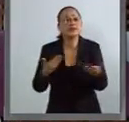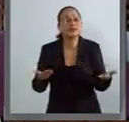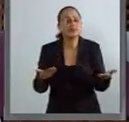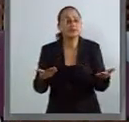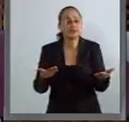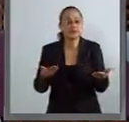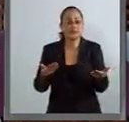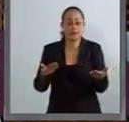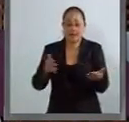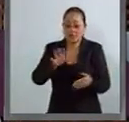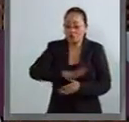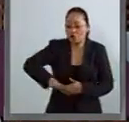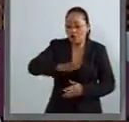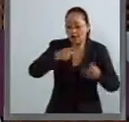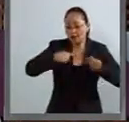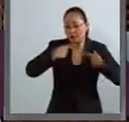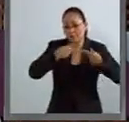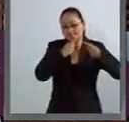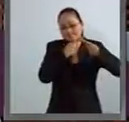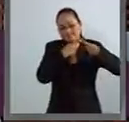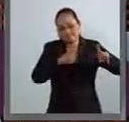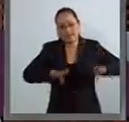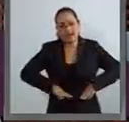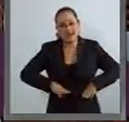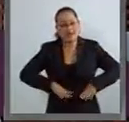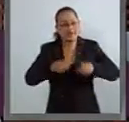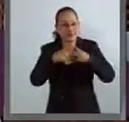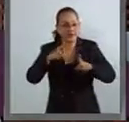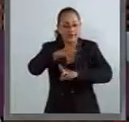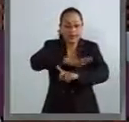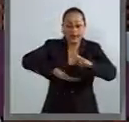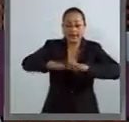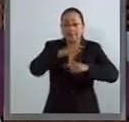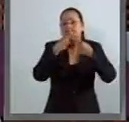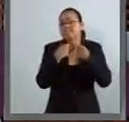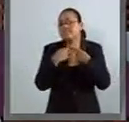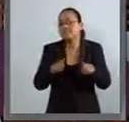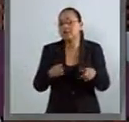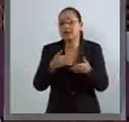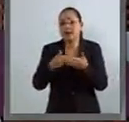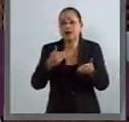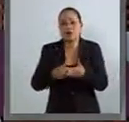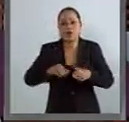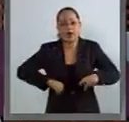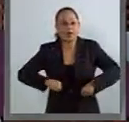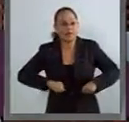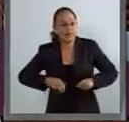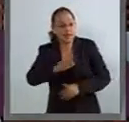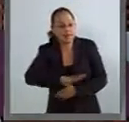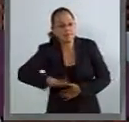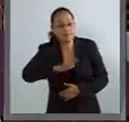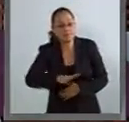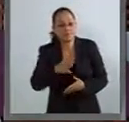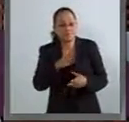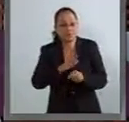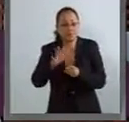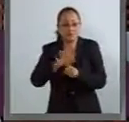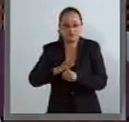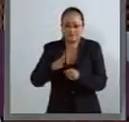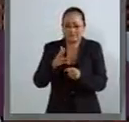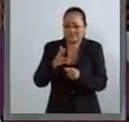una sociedad distinta, tenemos un entorno distinto, y hoy la actividad pública de cualquier